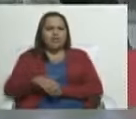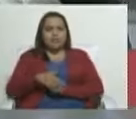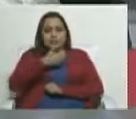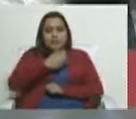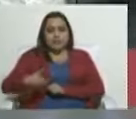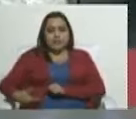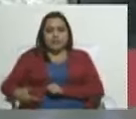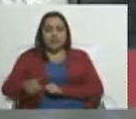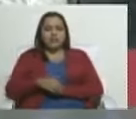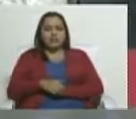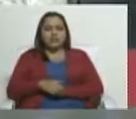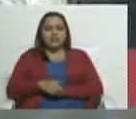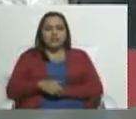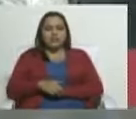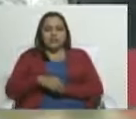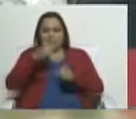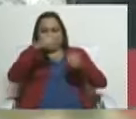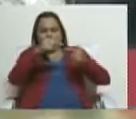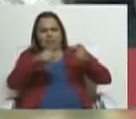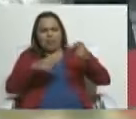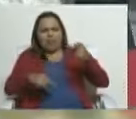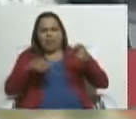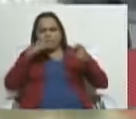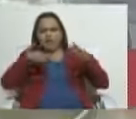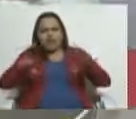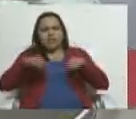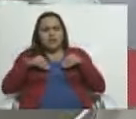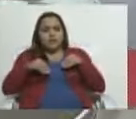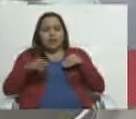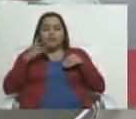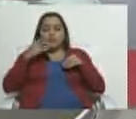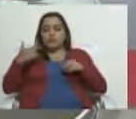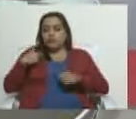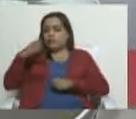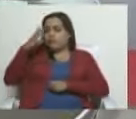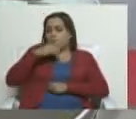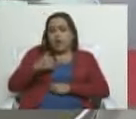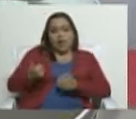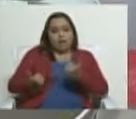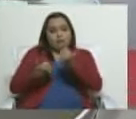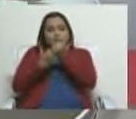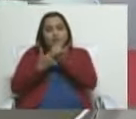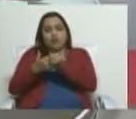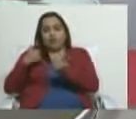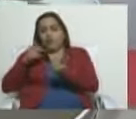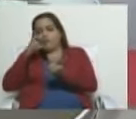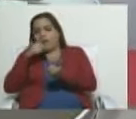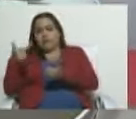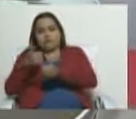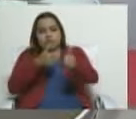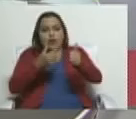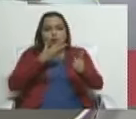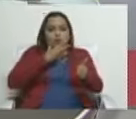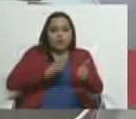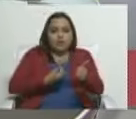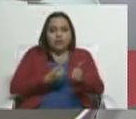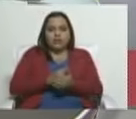Uno, es que niega los orígenes, niega: yo no soy fascista, yo no persigo a los judíos, yo no